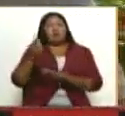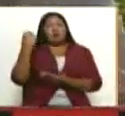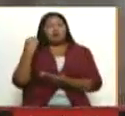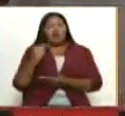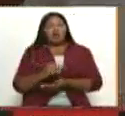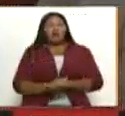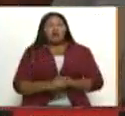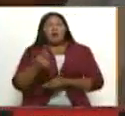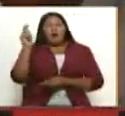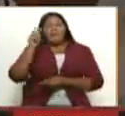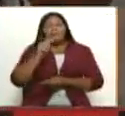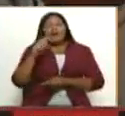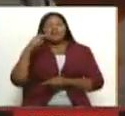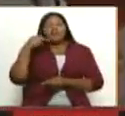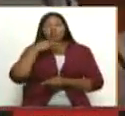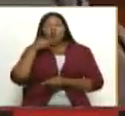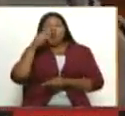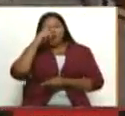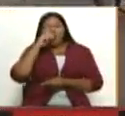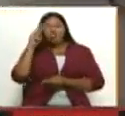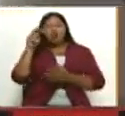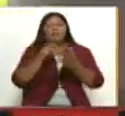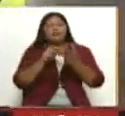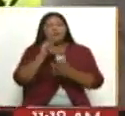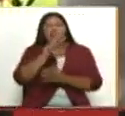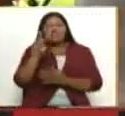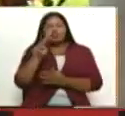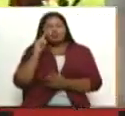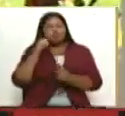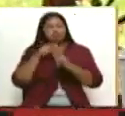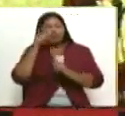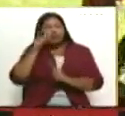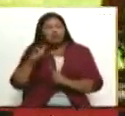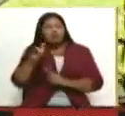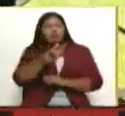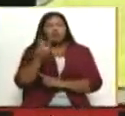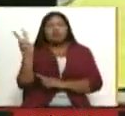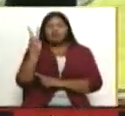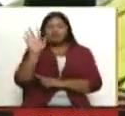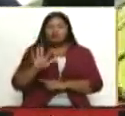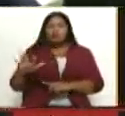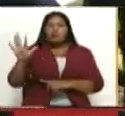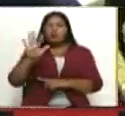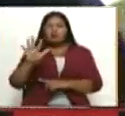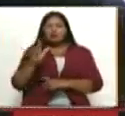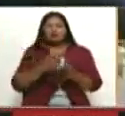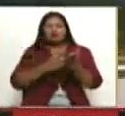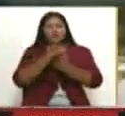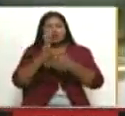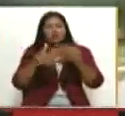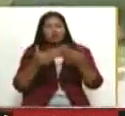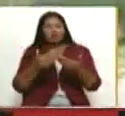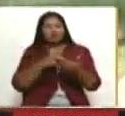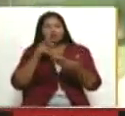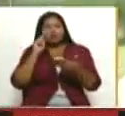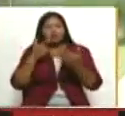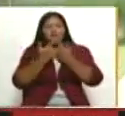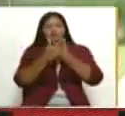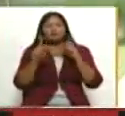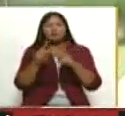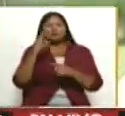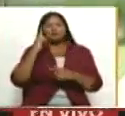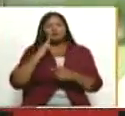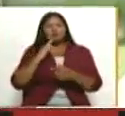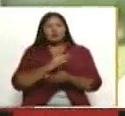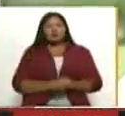mes de octubre del 2022. El pueblo venezolano, fiel al legado del libertador Simón